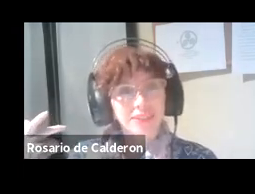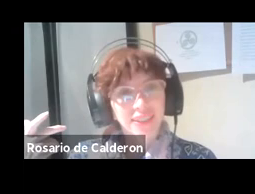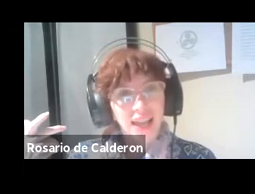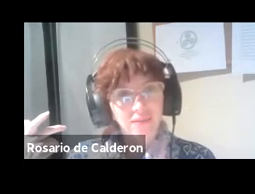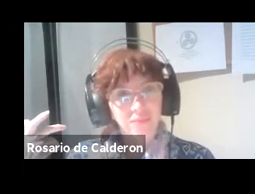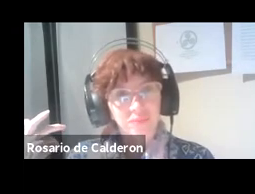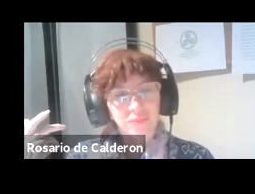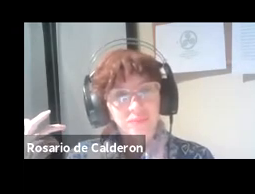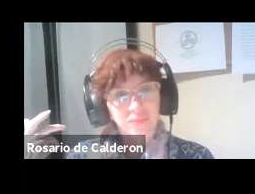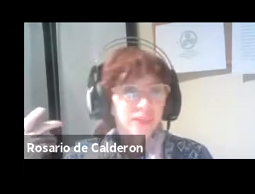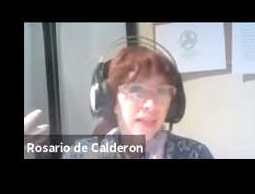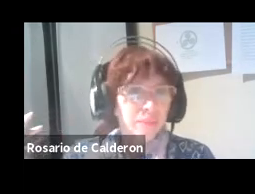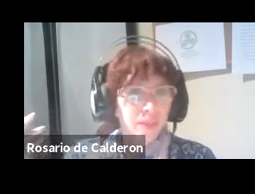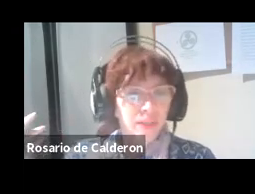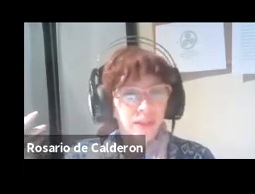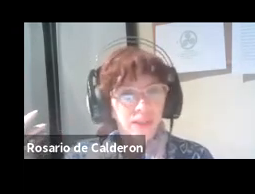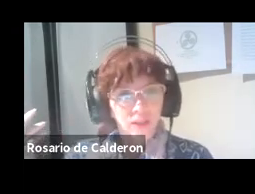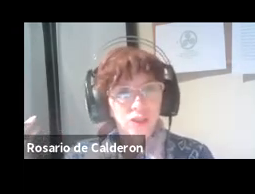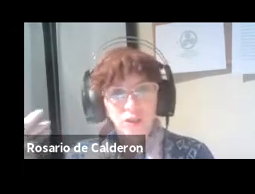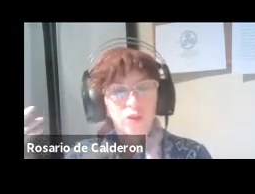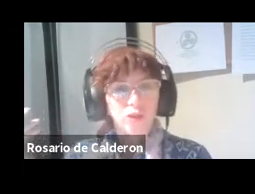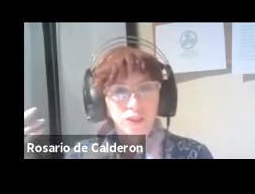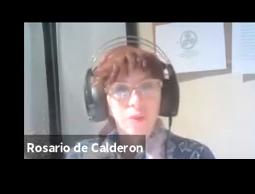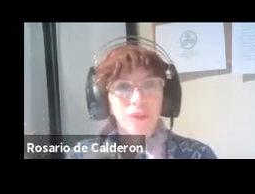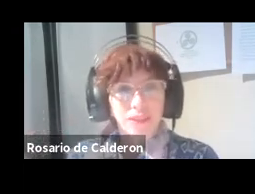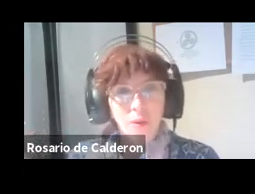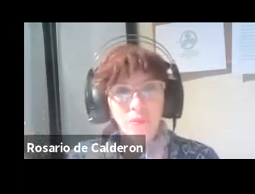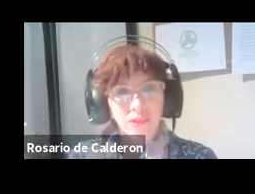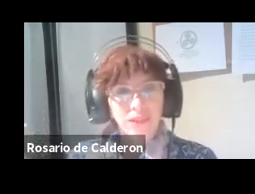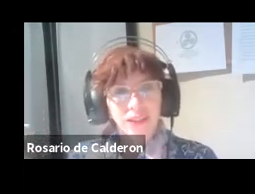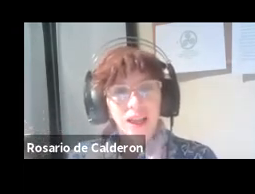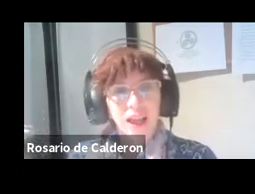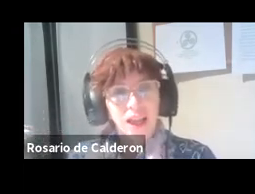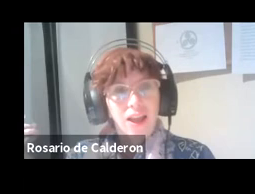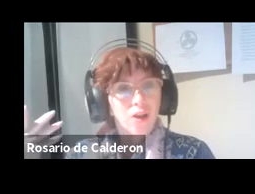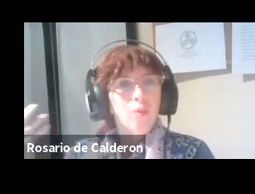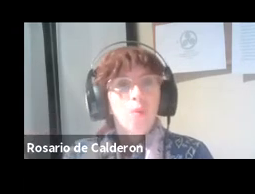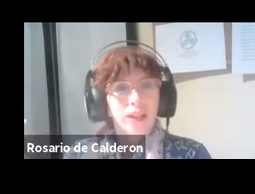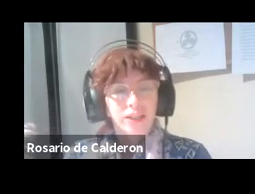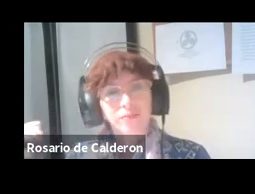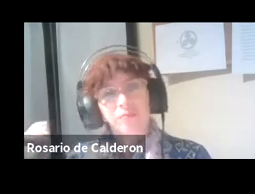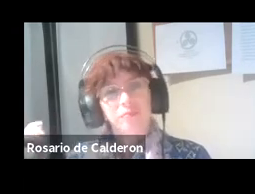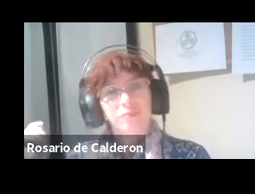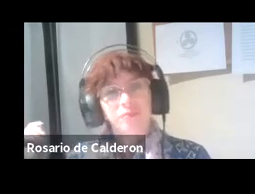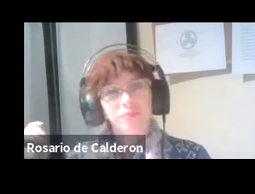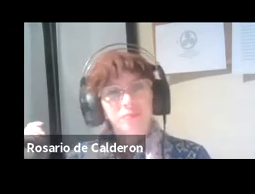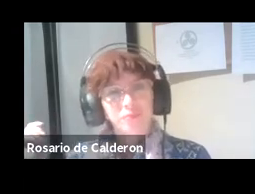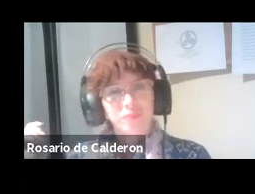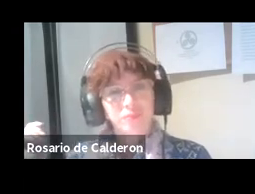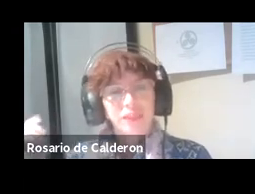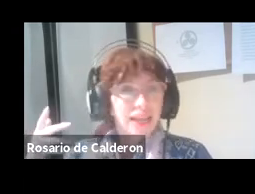maestría díganme que los chicos con síndrome de down no pueden